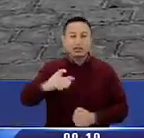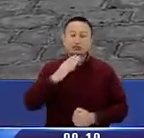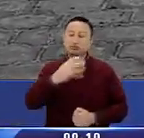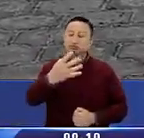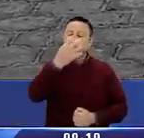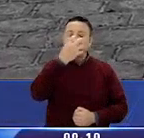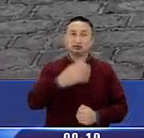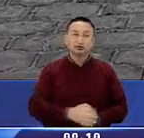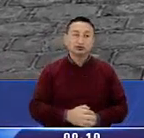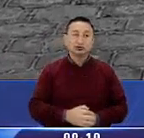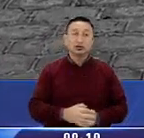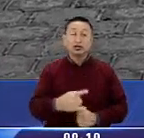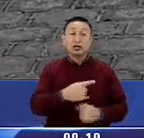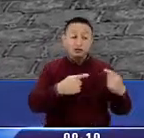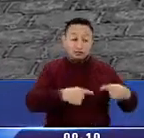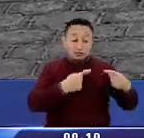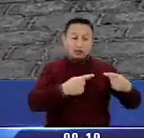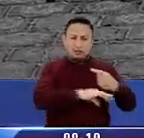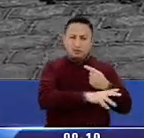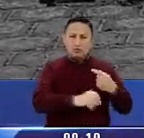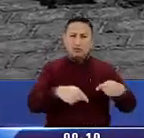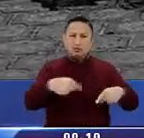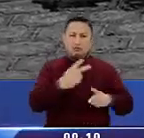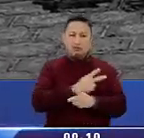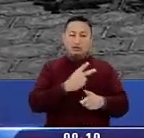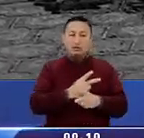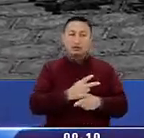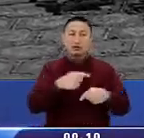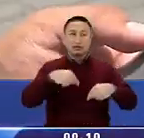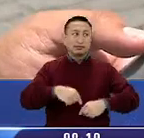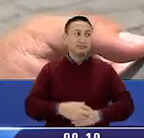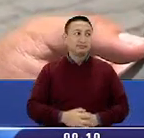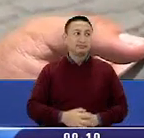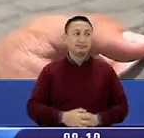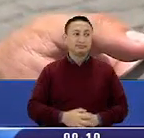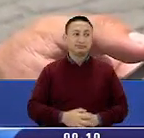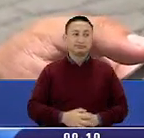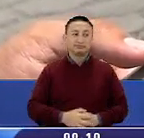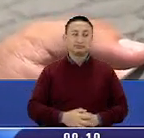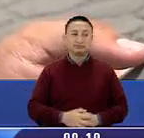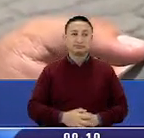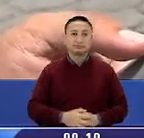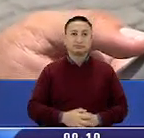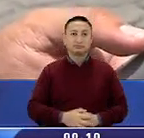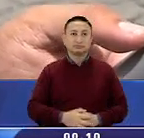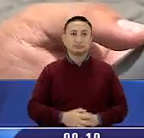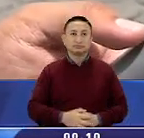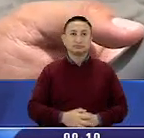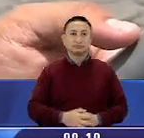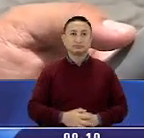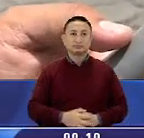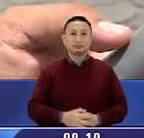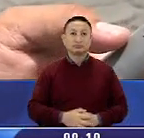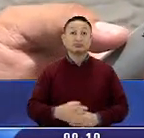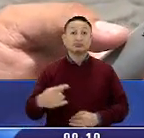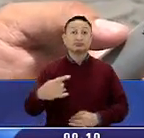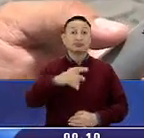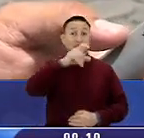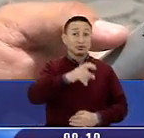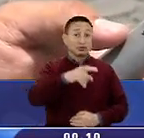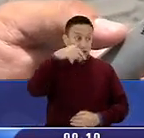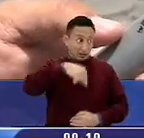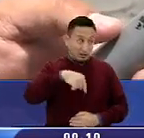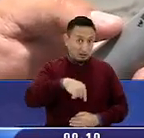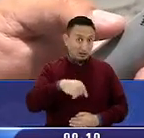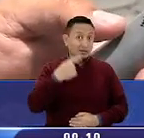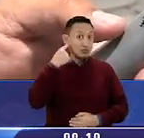ciudadana ante los constantes actos de inseguridad que dicen vivir. Esa es la que responde. O sea, realmente el ladrón tiene que pensarlo bien, porque aquí